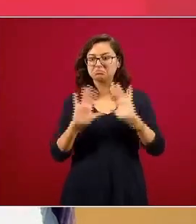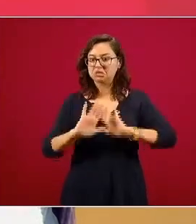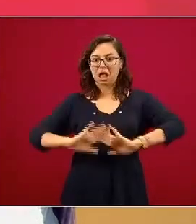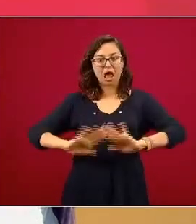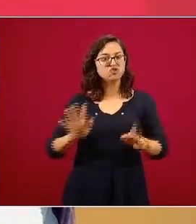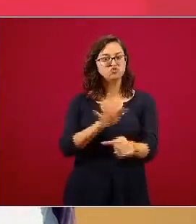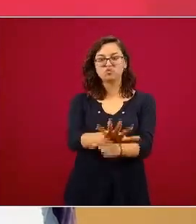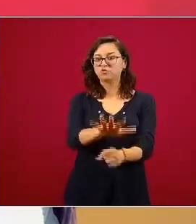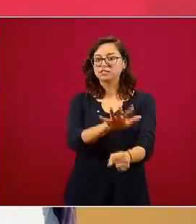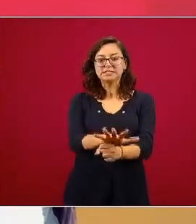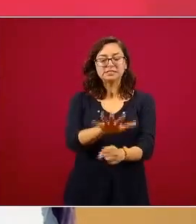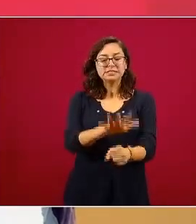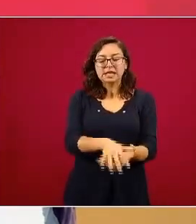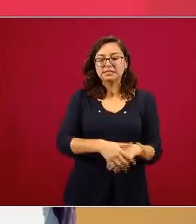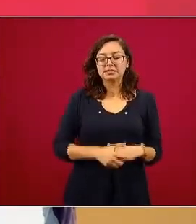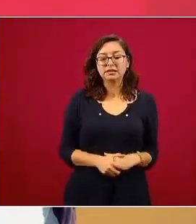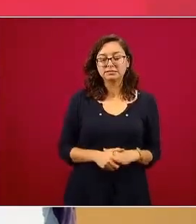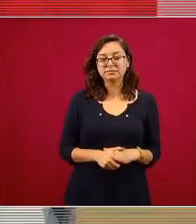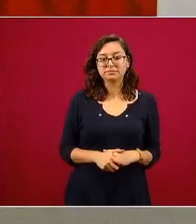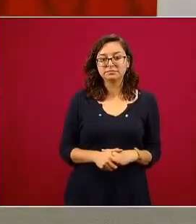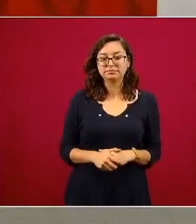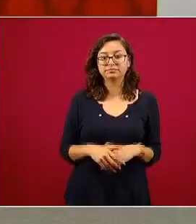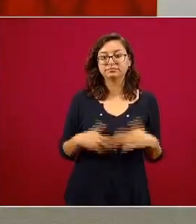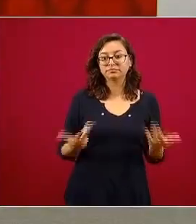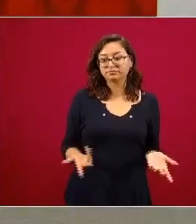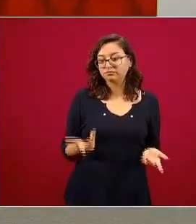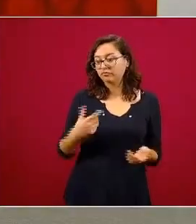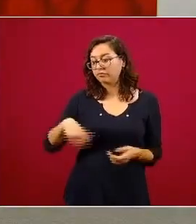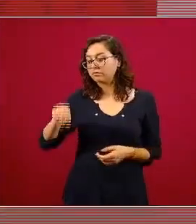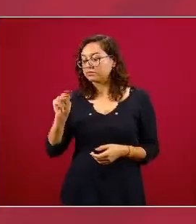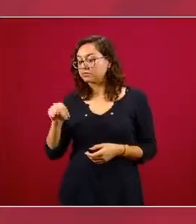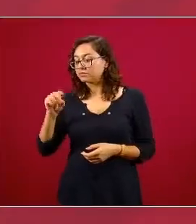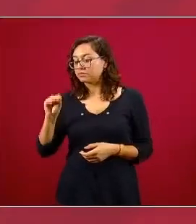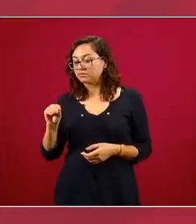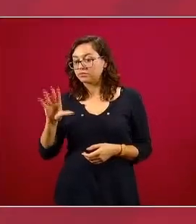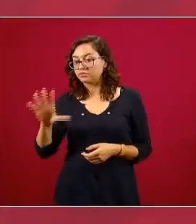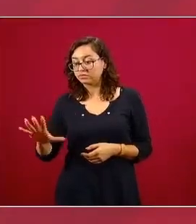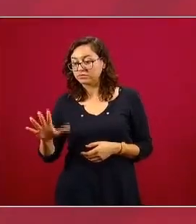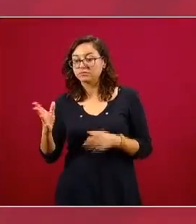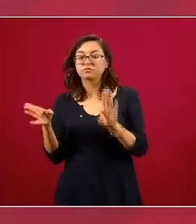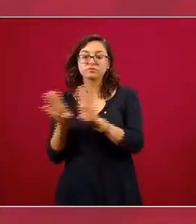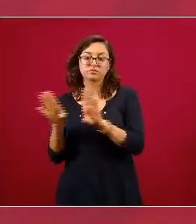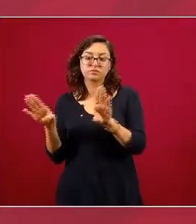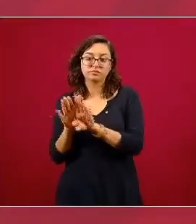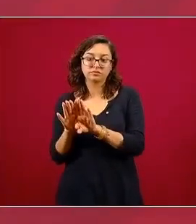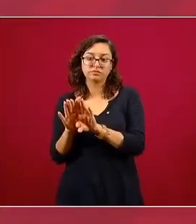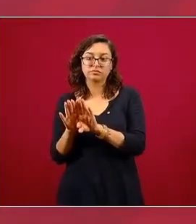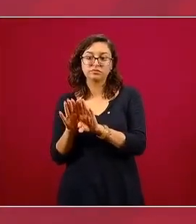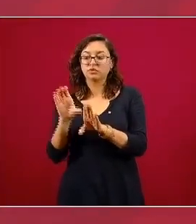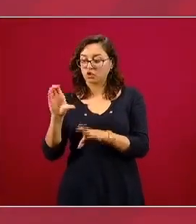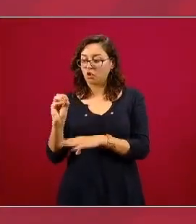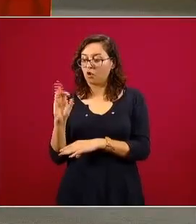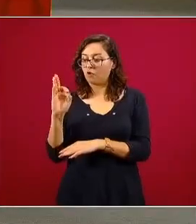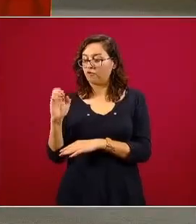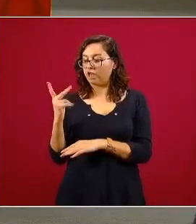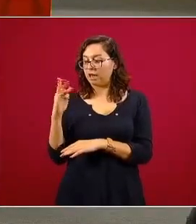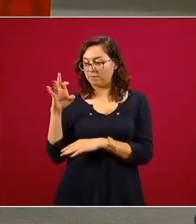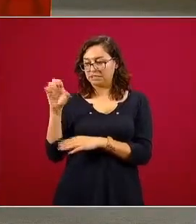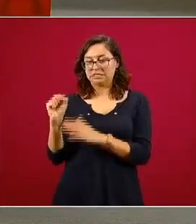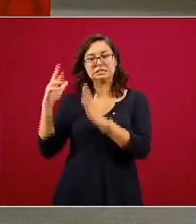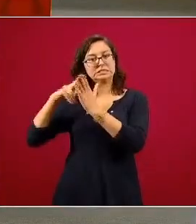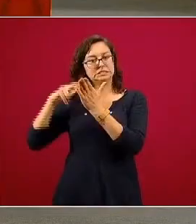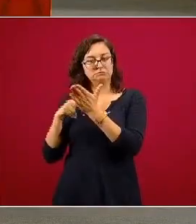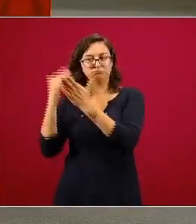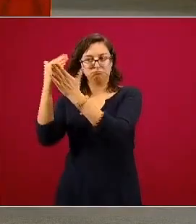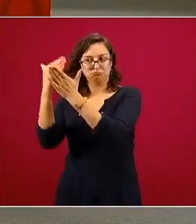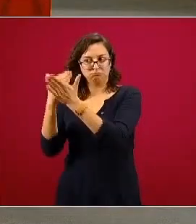Saber si una mascarilla cumple con las características de ser N95, esto está regulado precisamente por la COFEPRIS, es quien en su